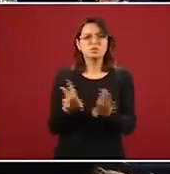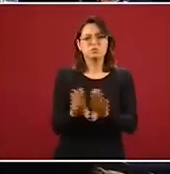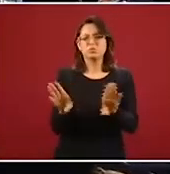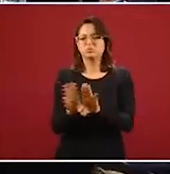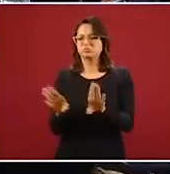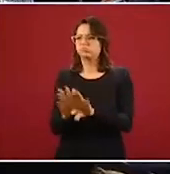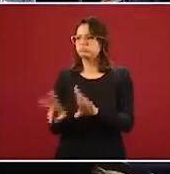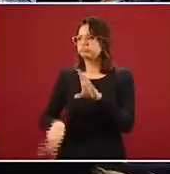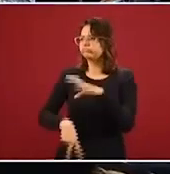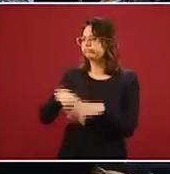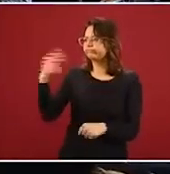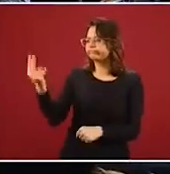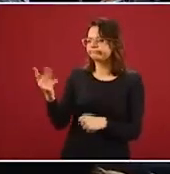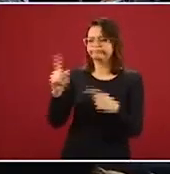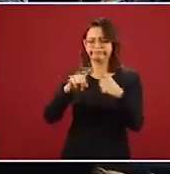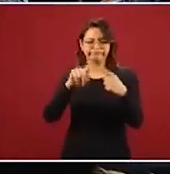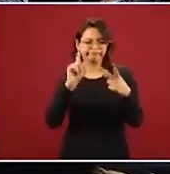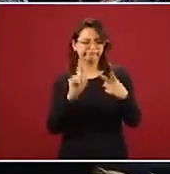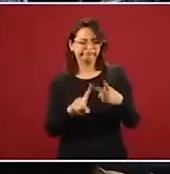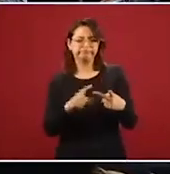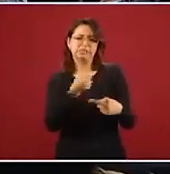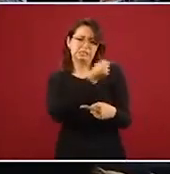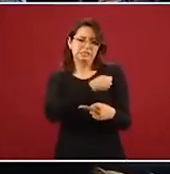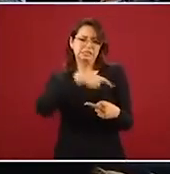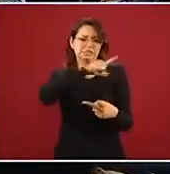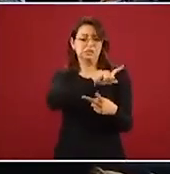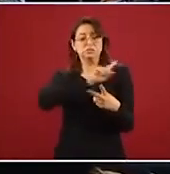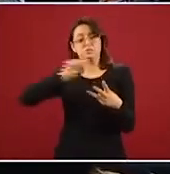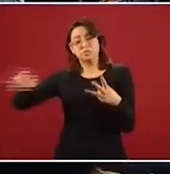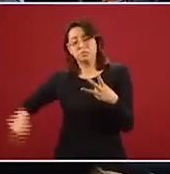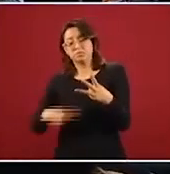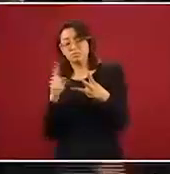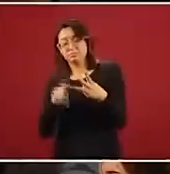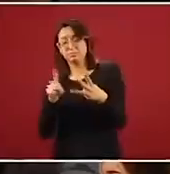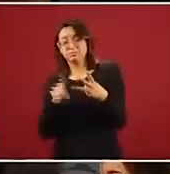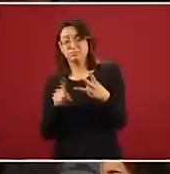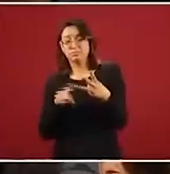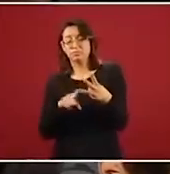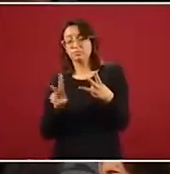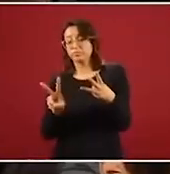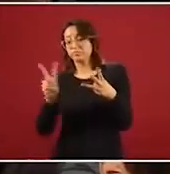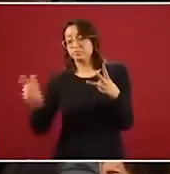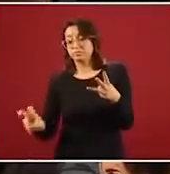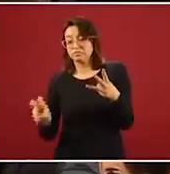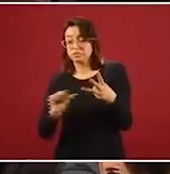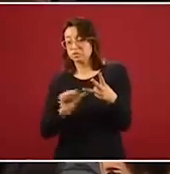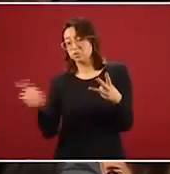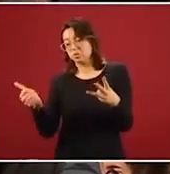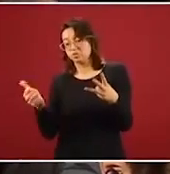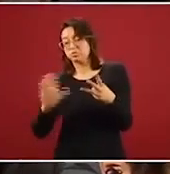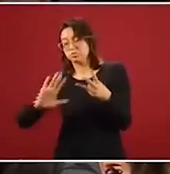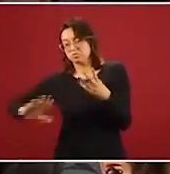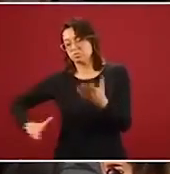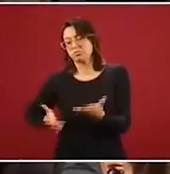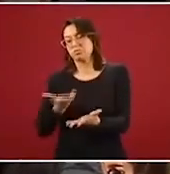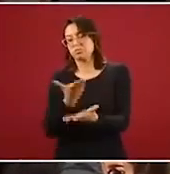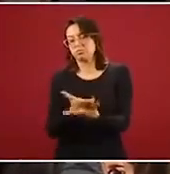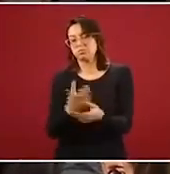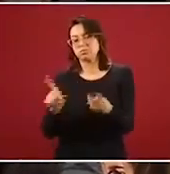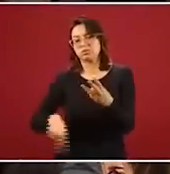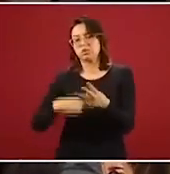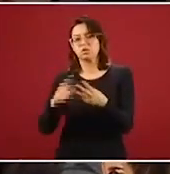son los temas de salud. Tengo un tema adicional, presidente, que de una vez se lo planteo, que tiene que ver con